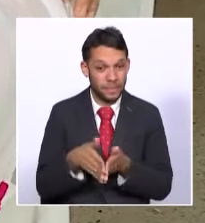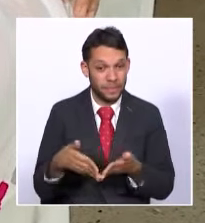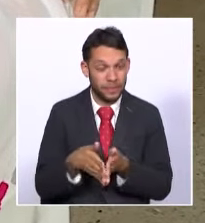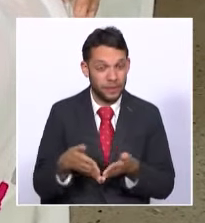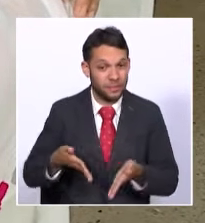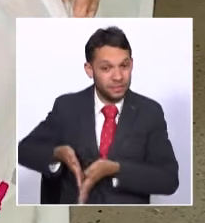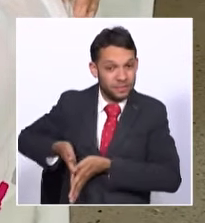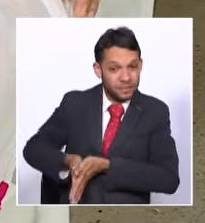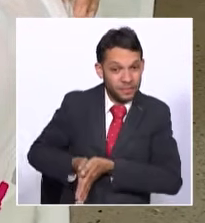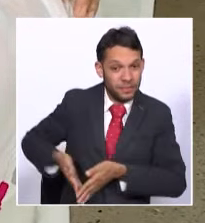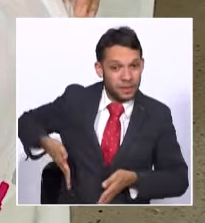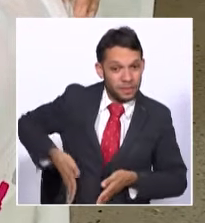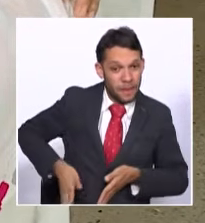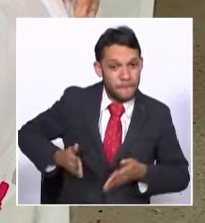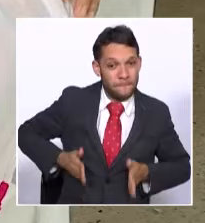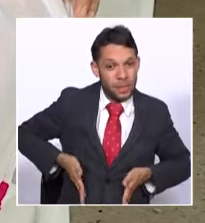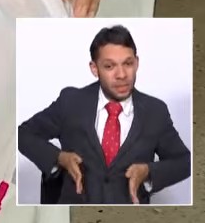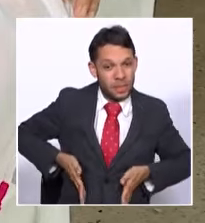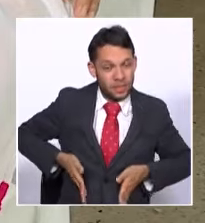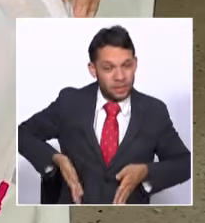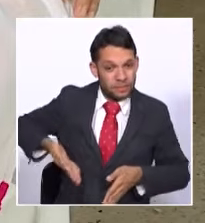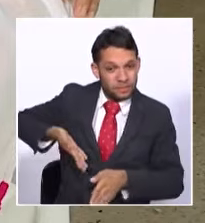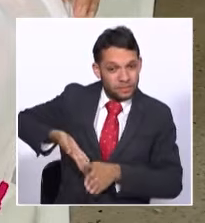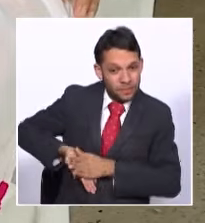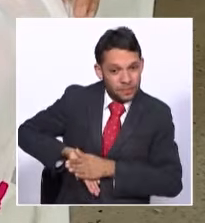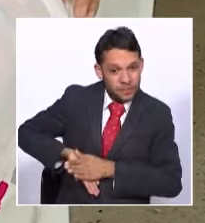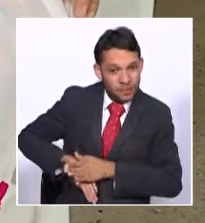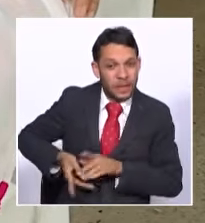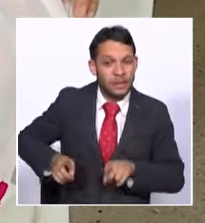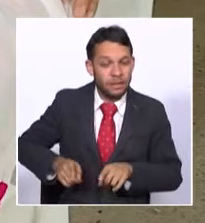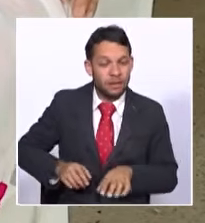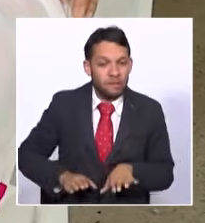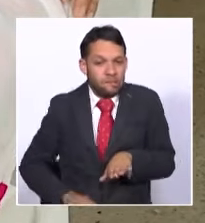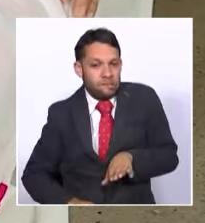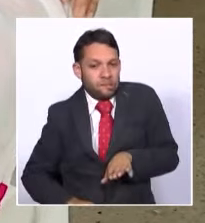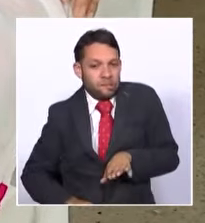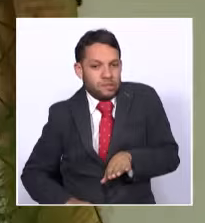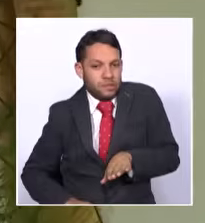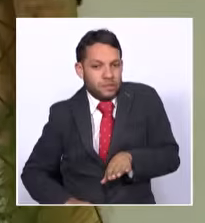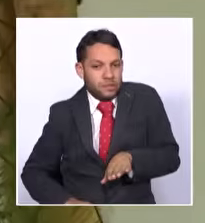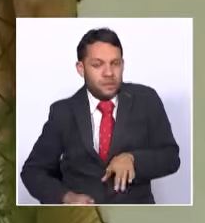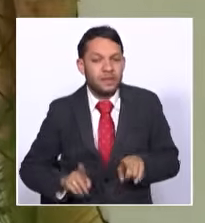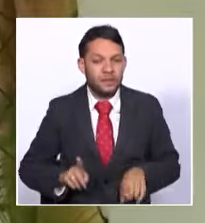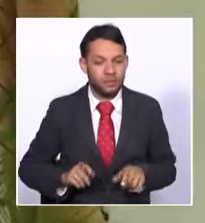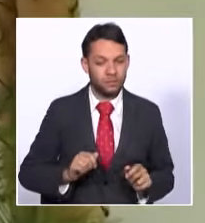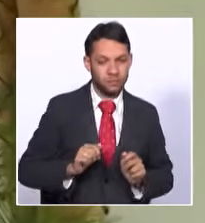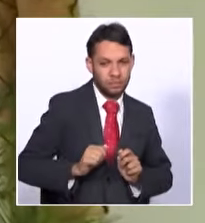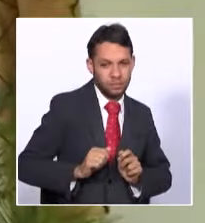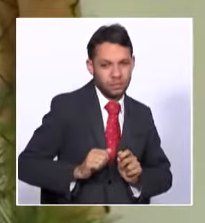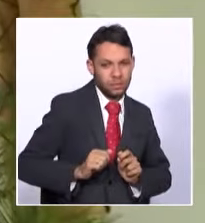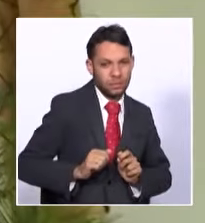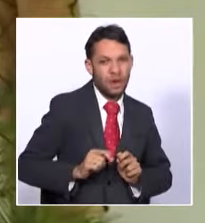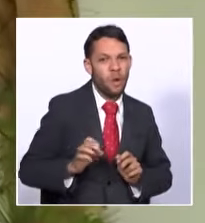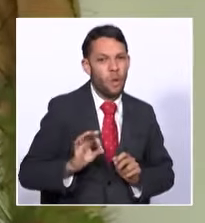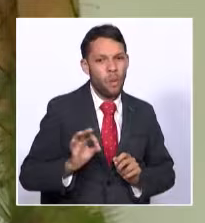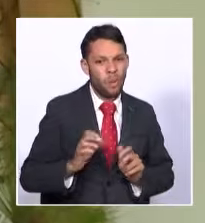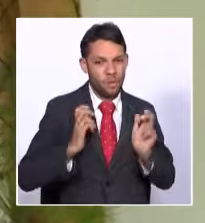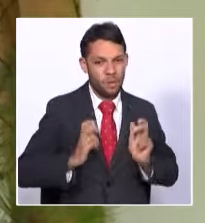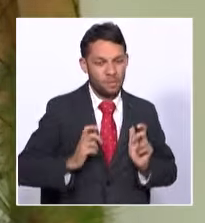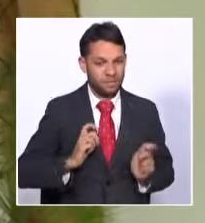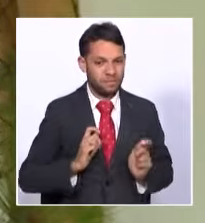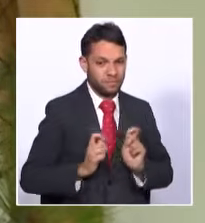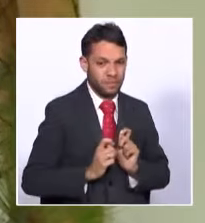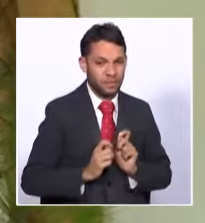bolsillo de atrás. Cuando uno se sienta, esa presión hace que uno comience a girar el cuerpo. El simple hecho de tener la billetera